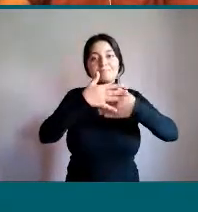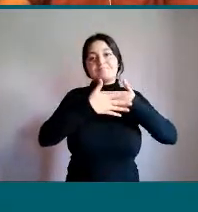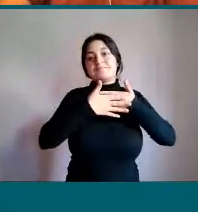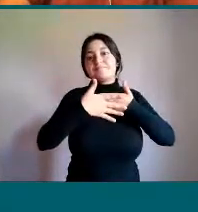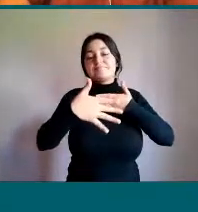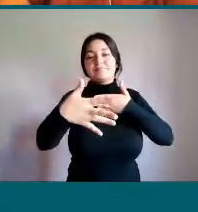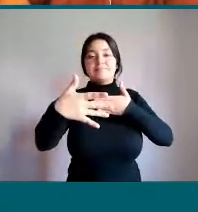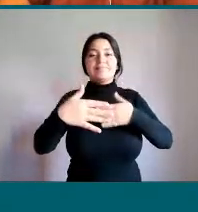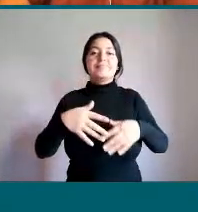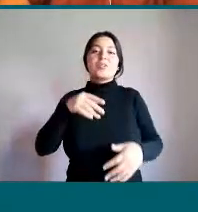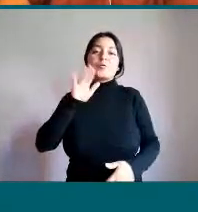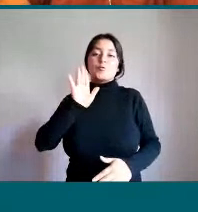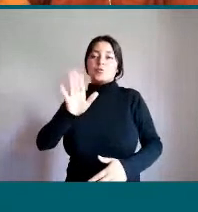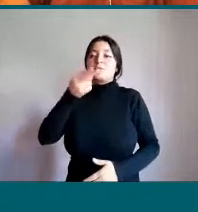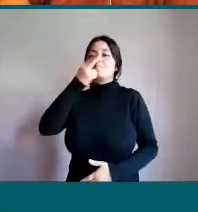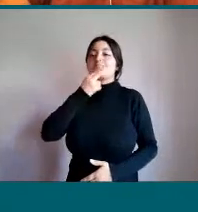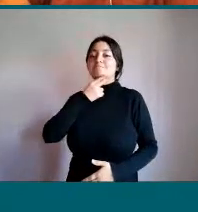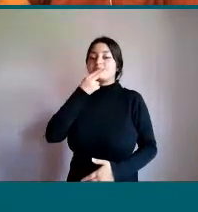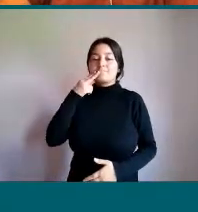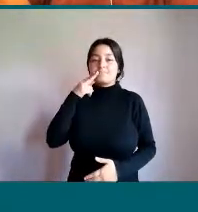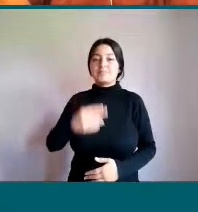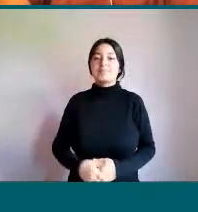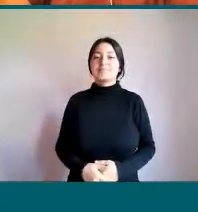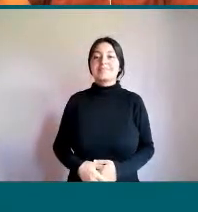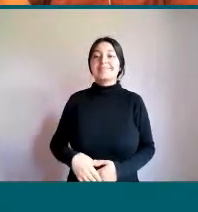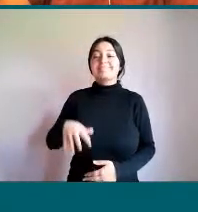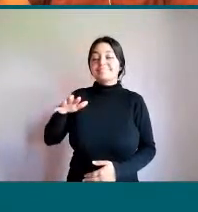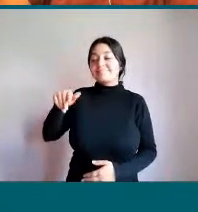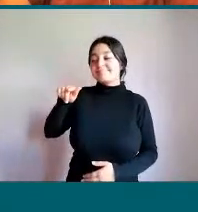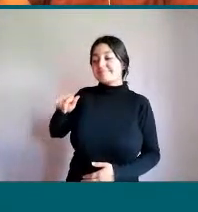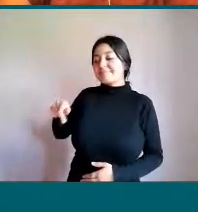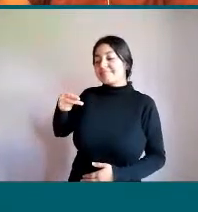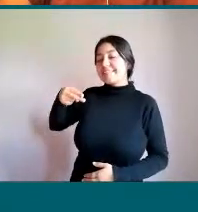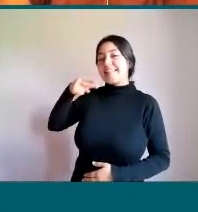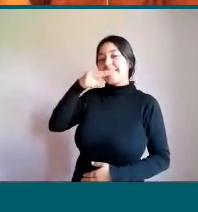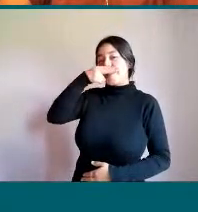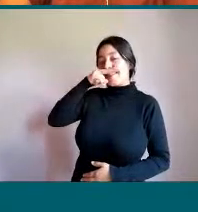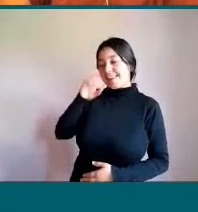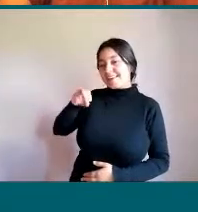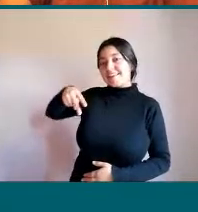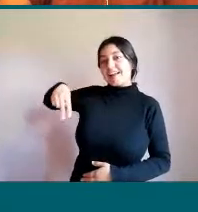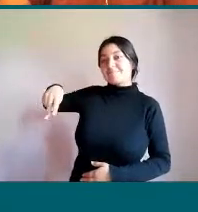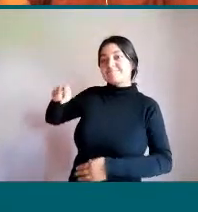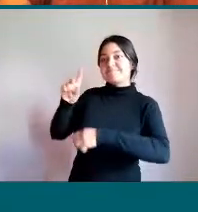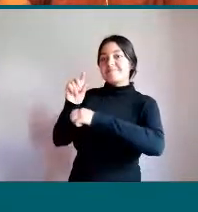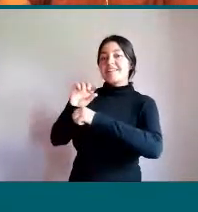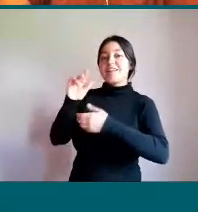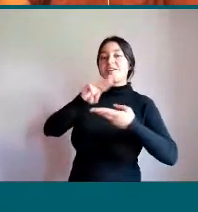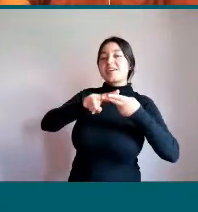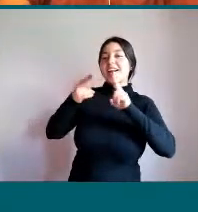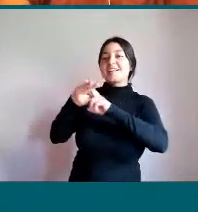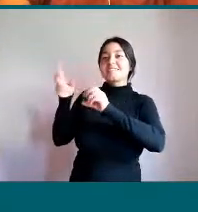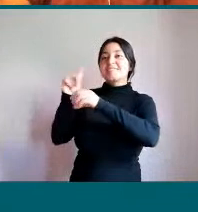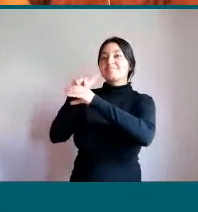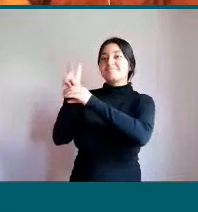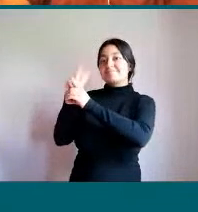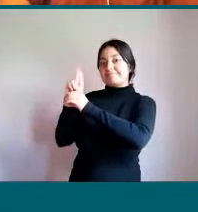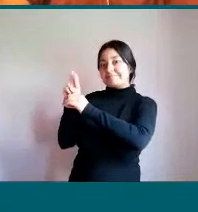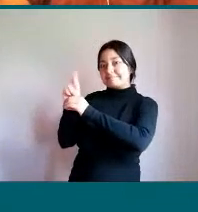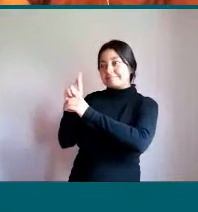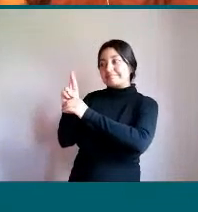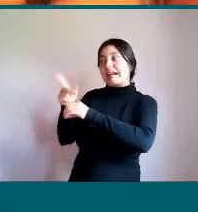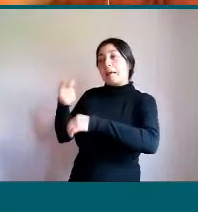le llegó el reloj despertador al lado de dos pies, su bebé ahí que está diciendo, papá, yo también necesito